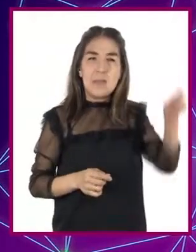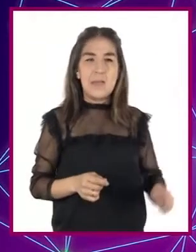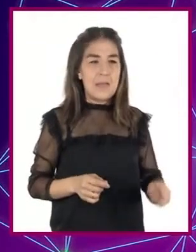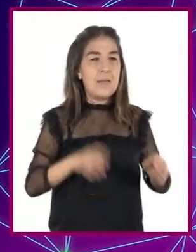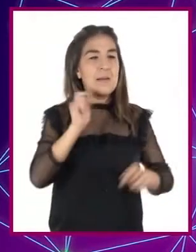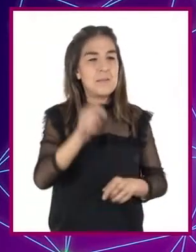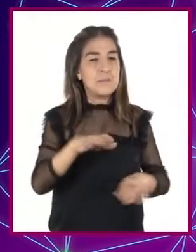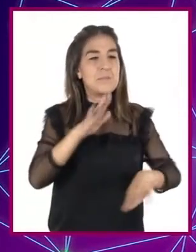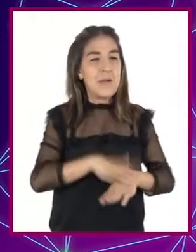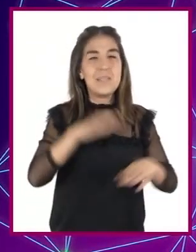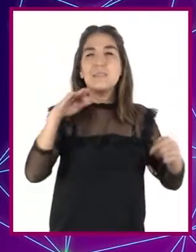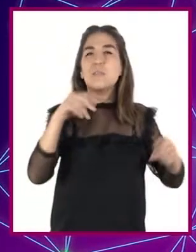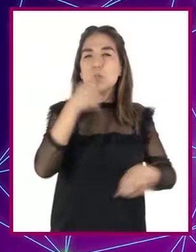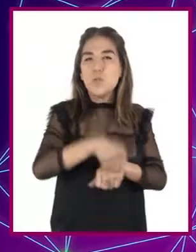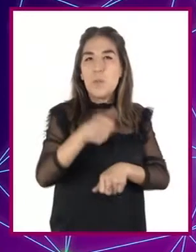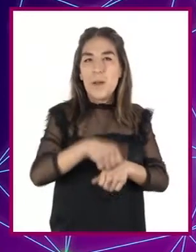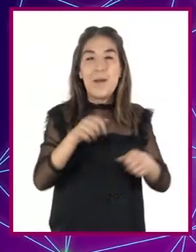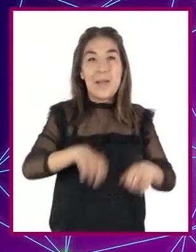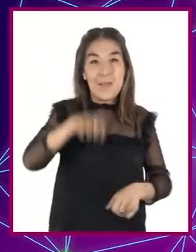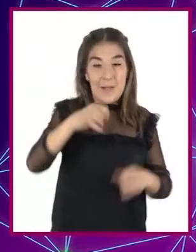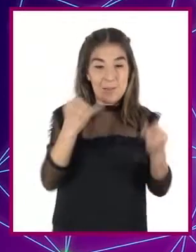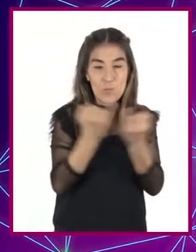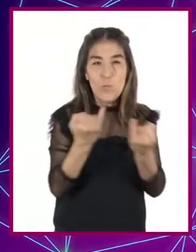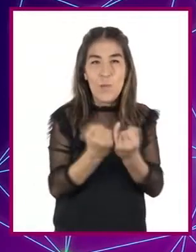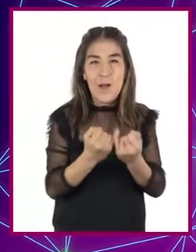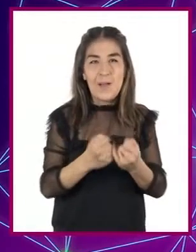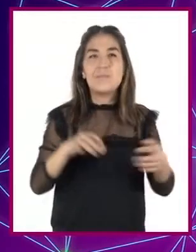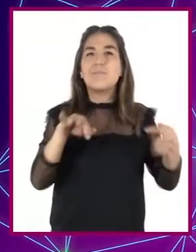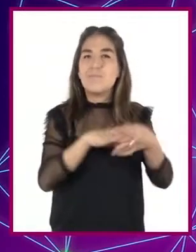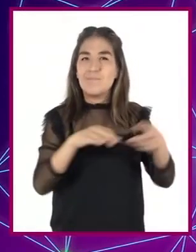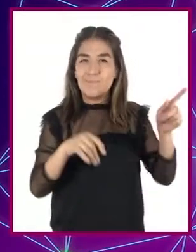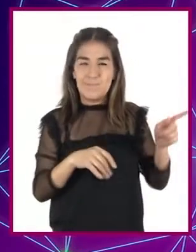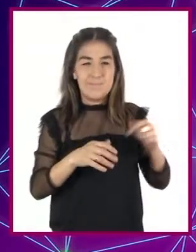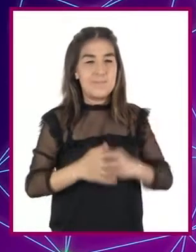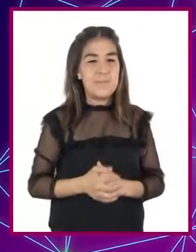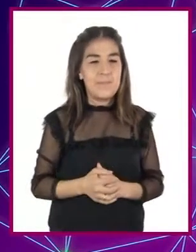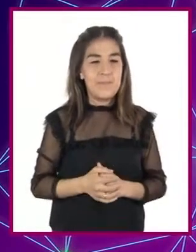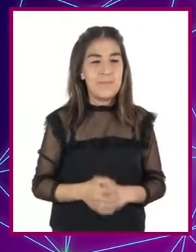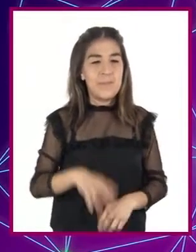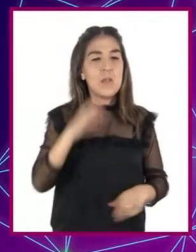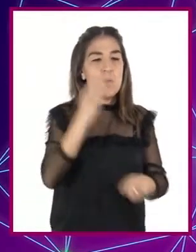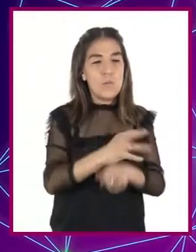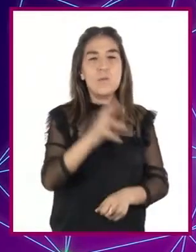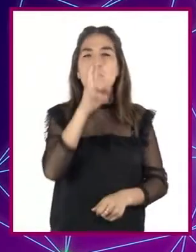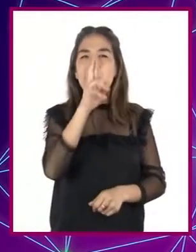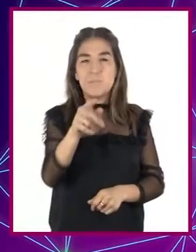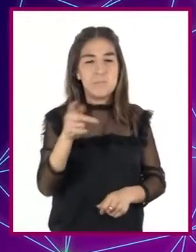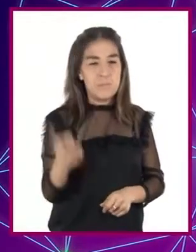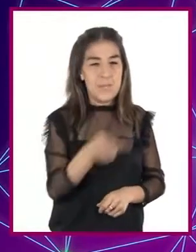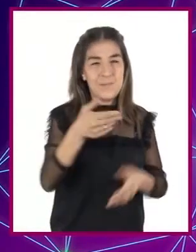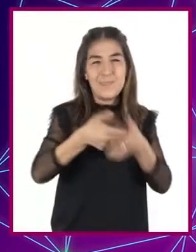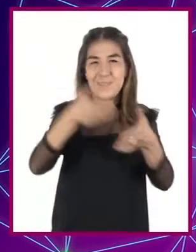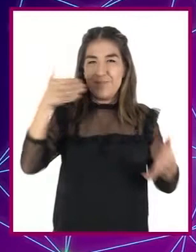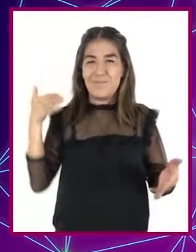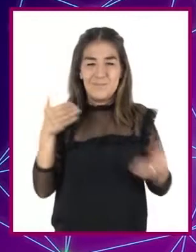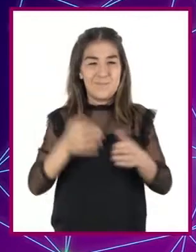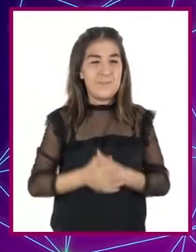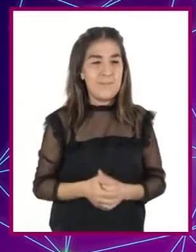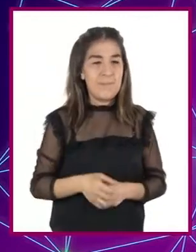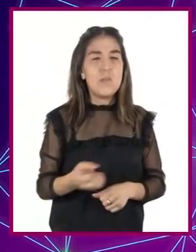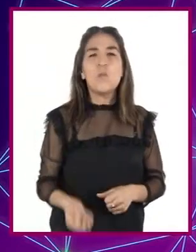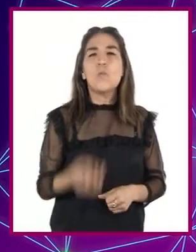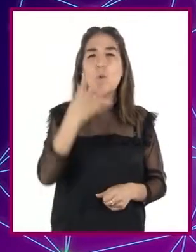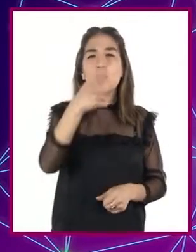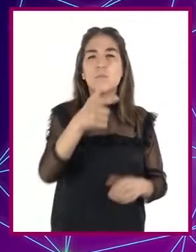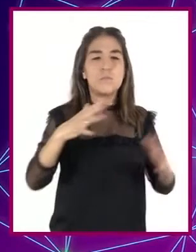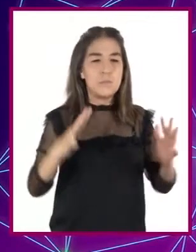se muestra en la imagen. De acuerdo con el histograma, vamos a contestar las preguntas anteriores. ¿Cuántos son